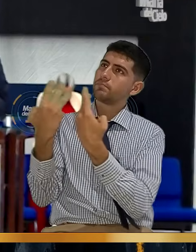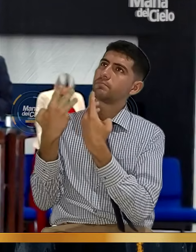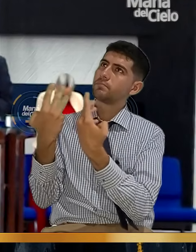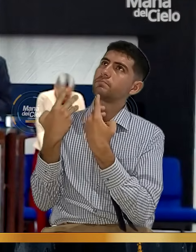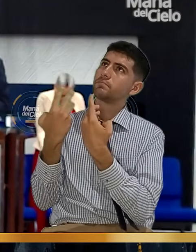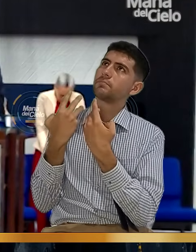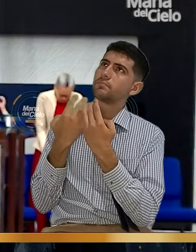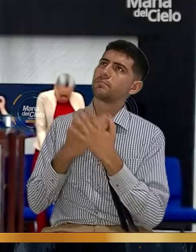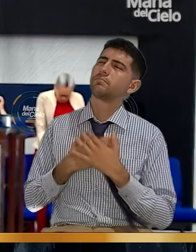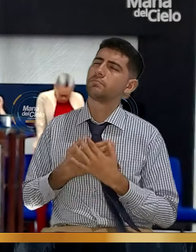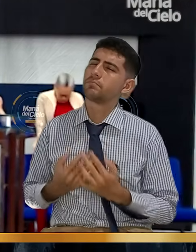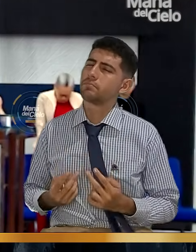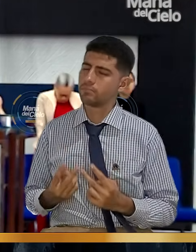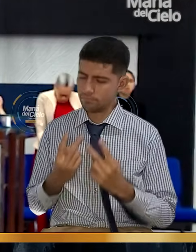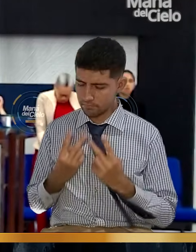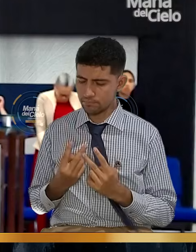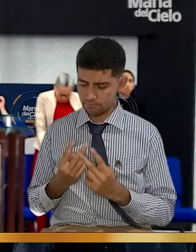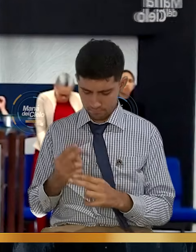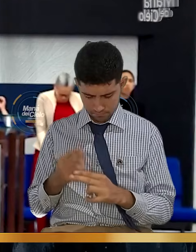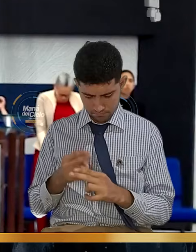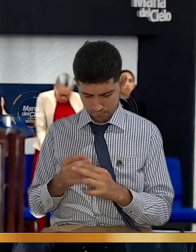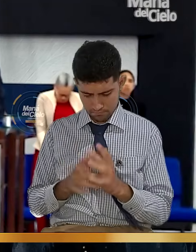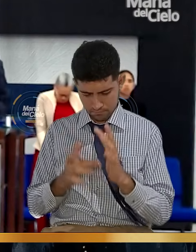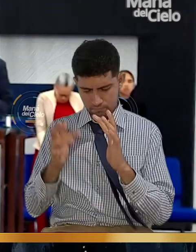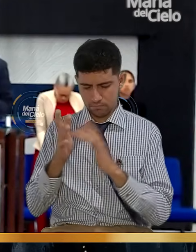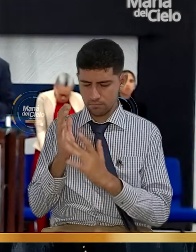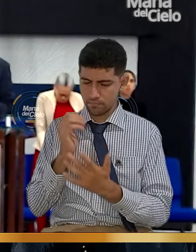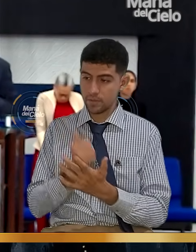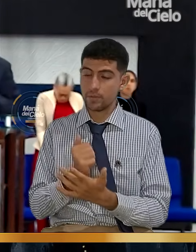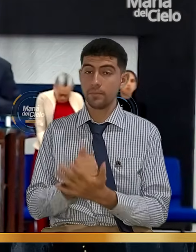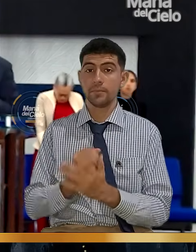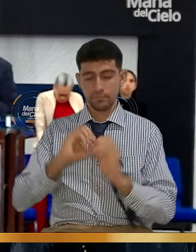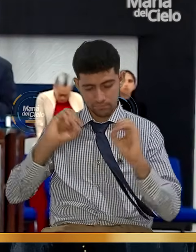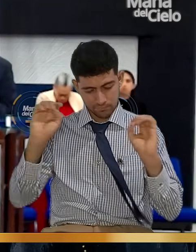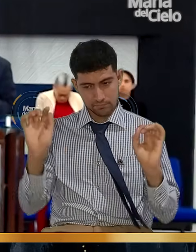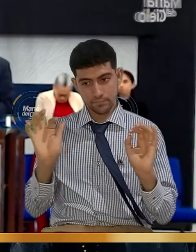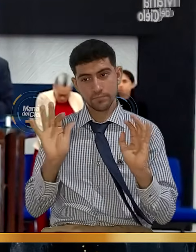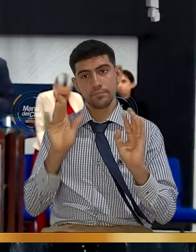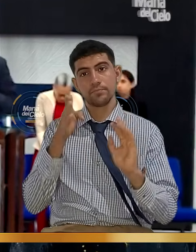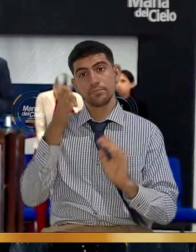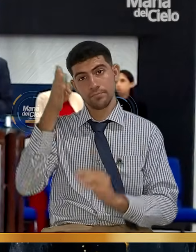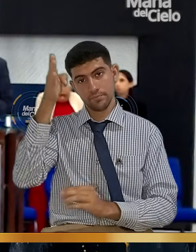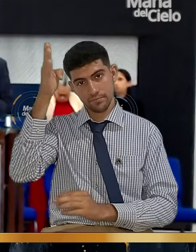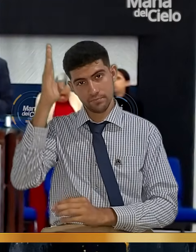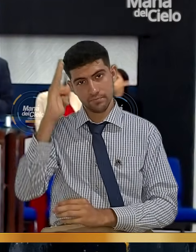nombre eterno. Enséñanos tu palabra hoy. Te lo pido en el nombre glorioso de